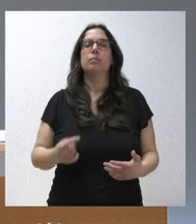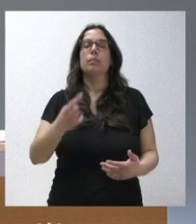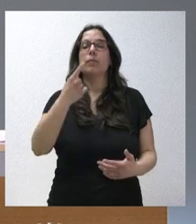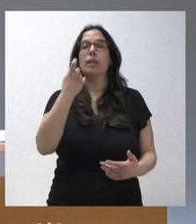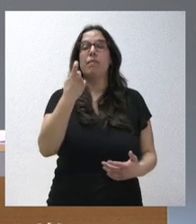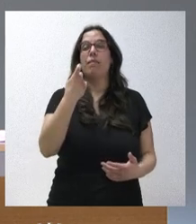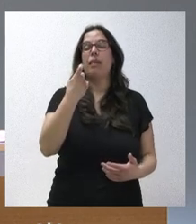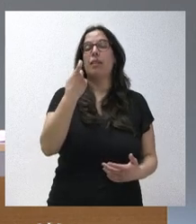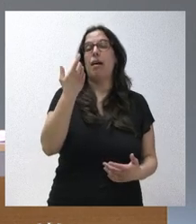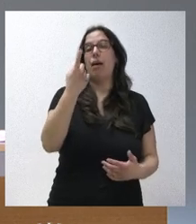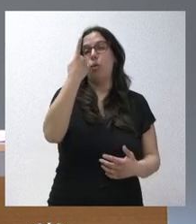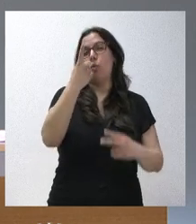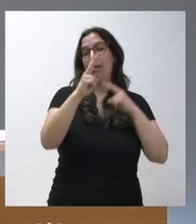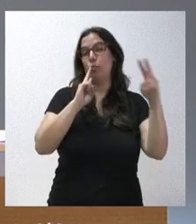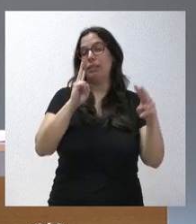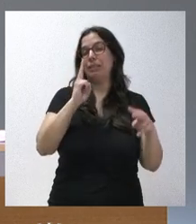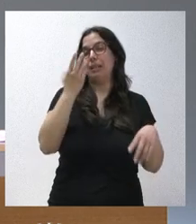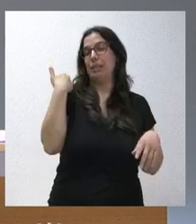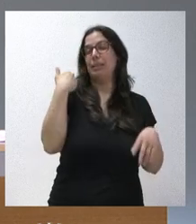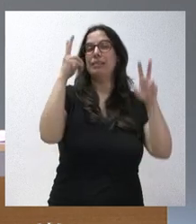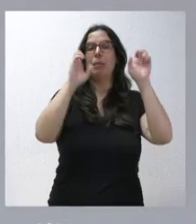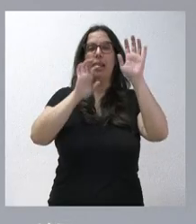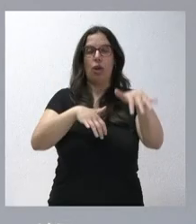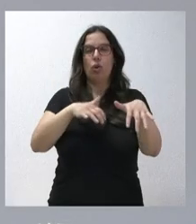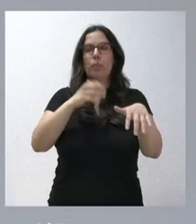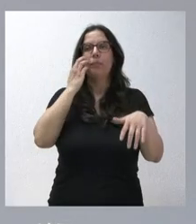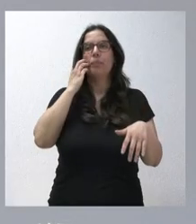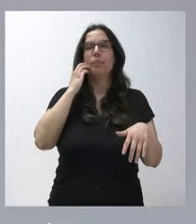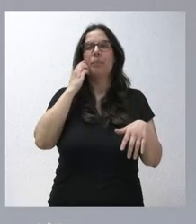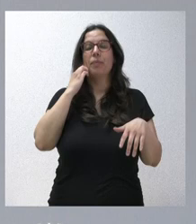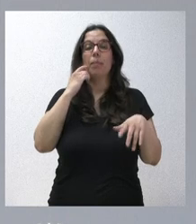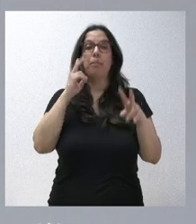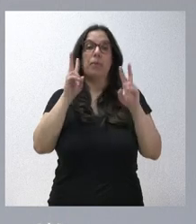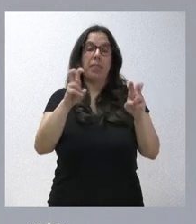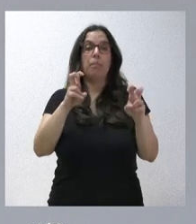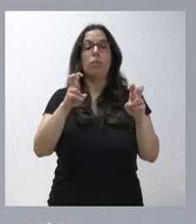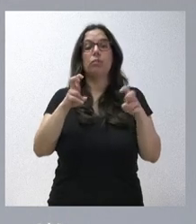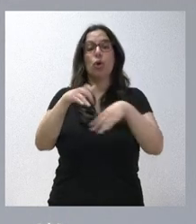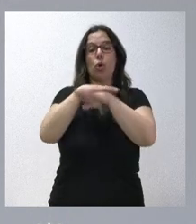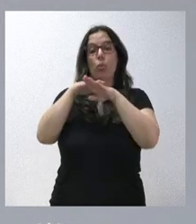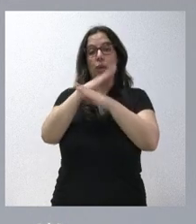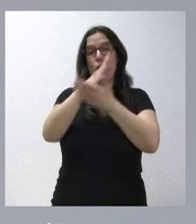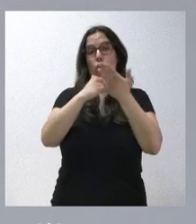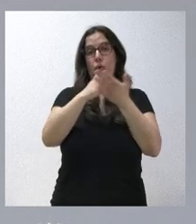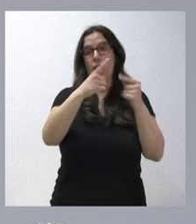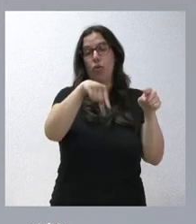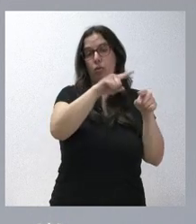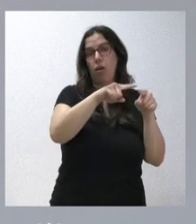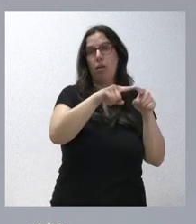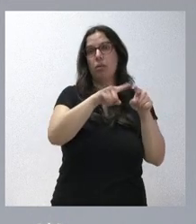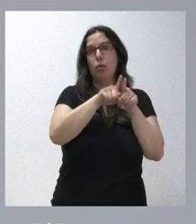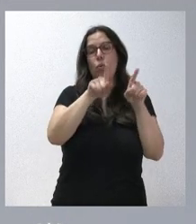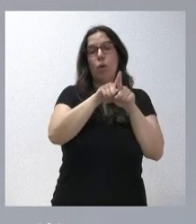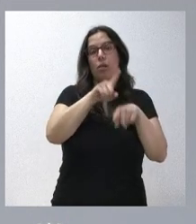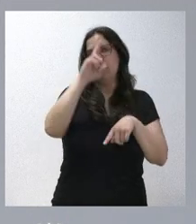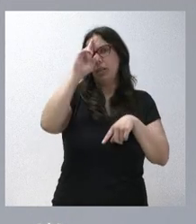que quedó pendiente sobre sobre león bueno en principio desde el gobierno regional un máximo respeto a los actos